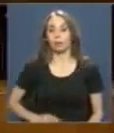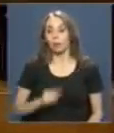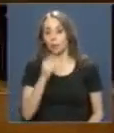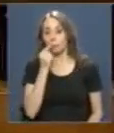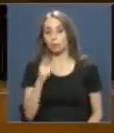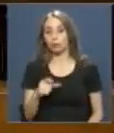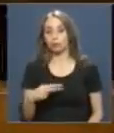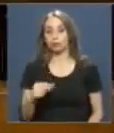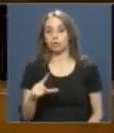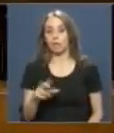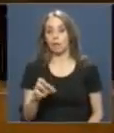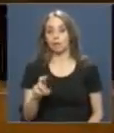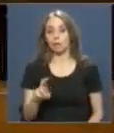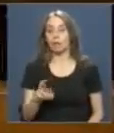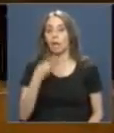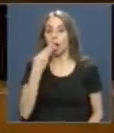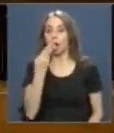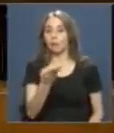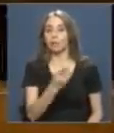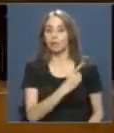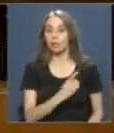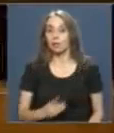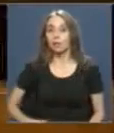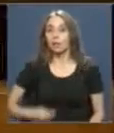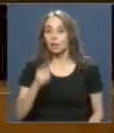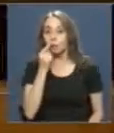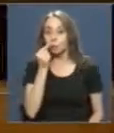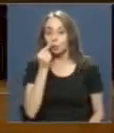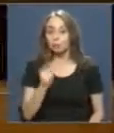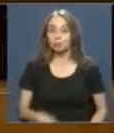Chalper. Tiene la palabra, diputado.